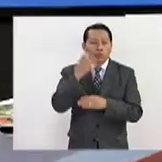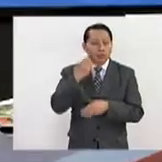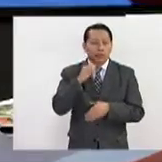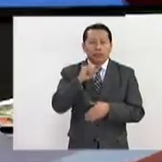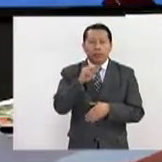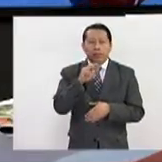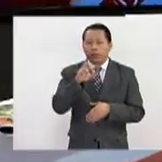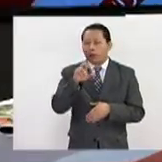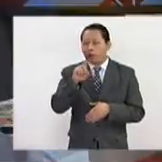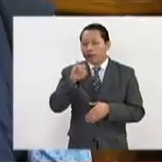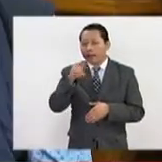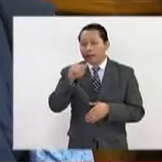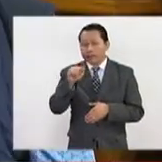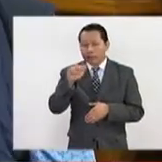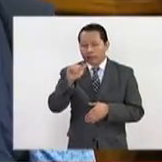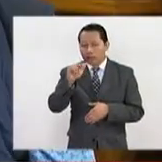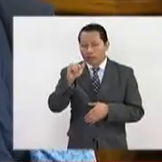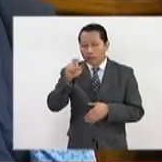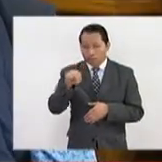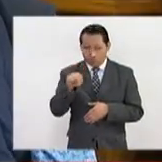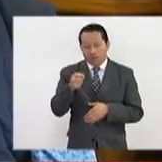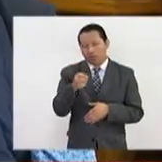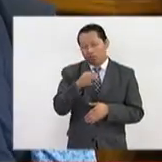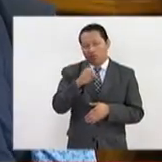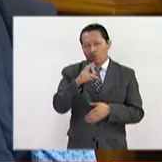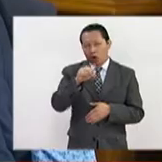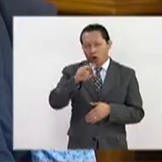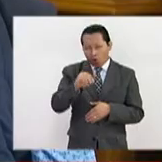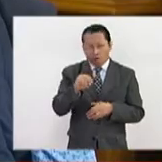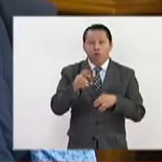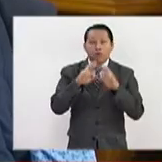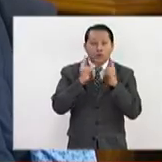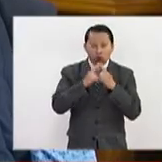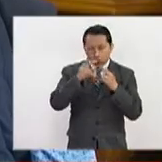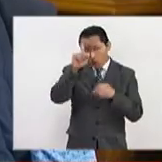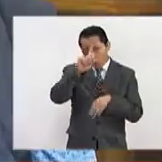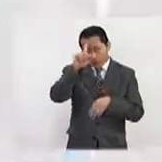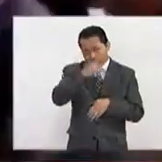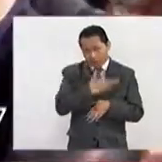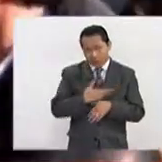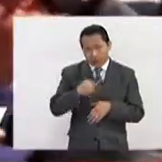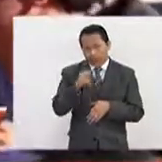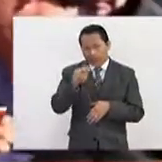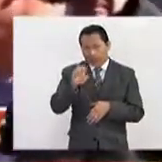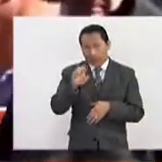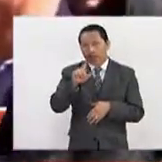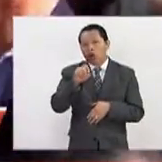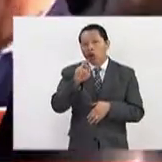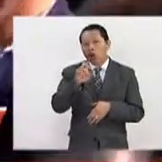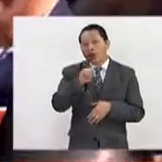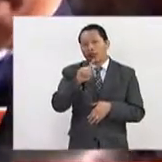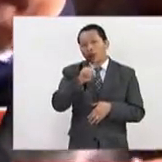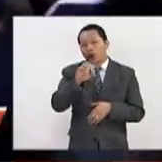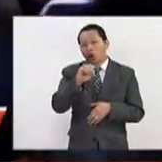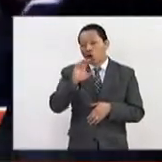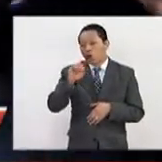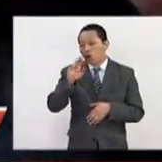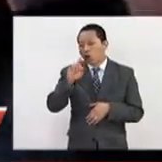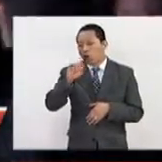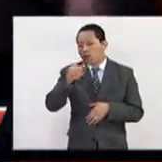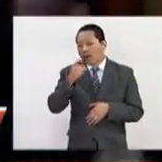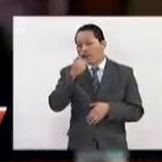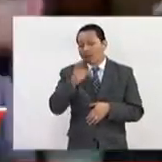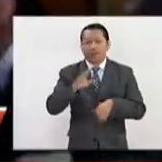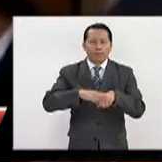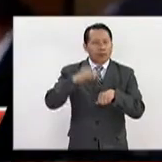Jaime Rodríguez Calderón, el Bronco, se reunió con el consejo, con el consejero presidente del INE, Lorenzo Córdoba. Le pidió ampliar el plazo